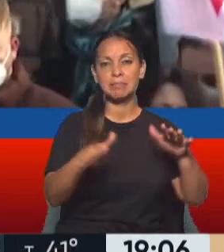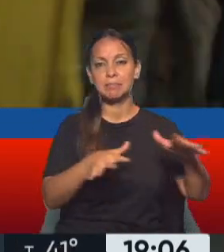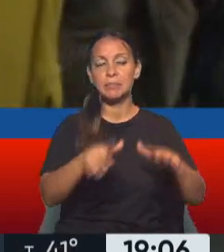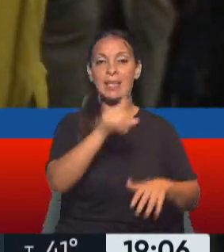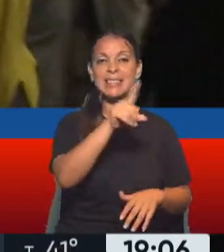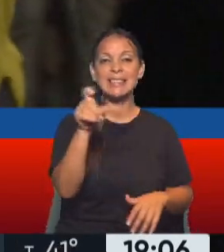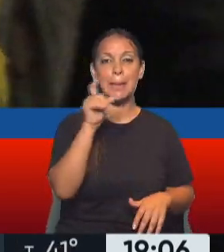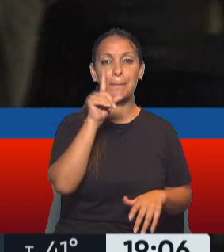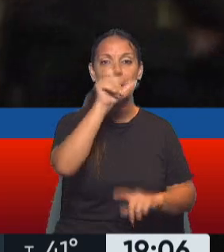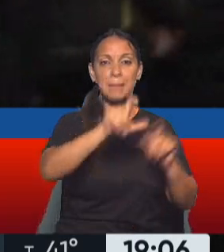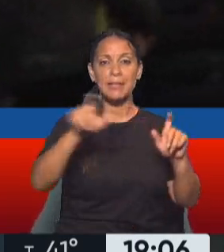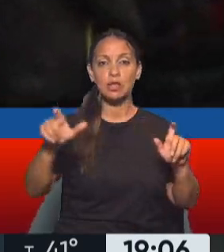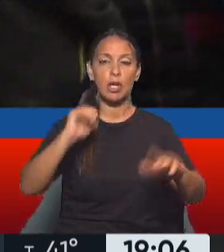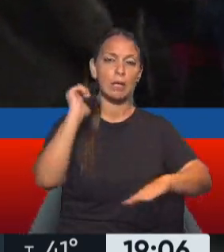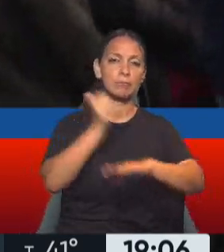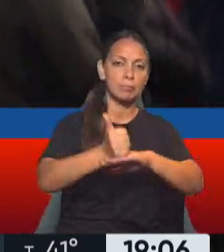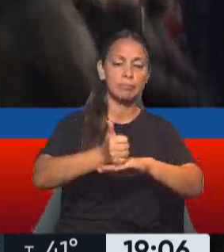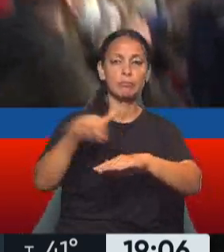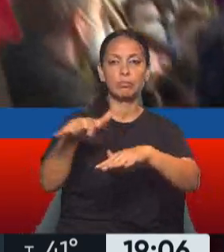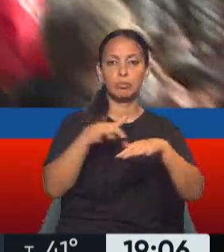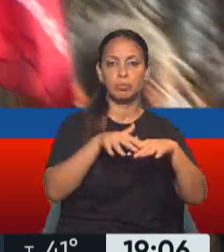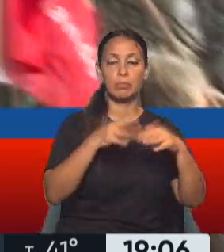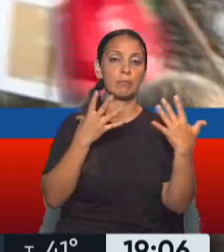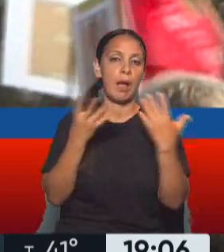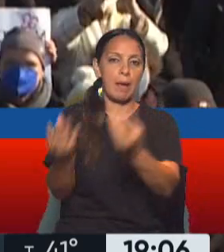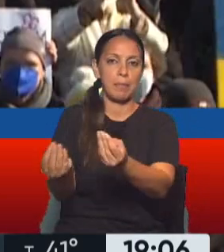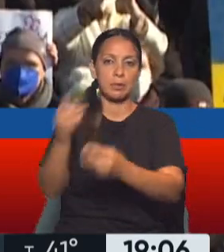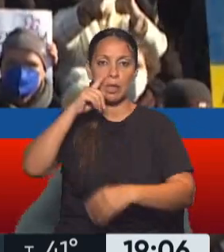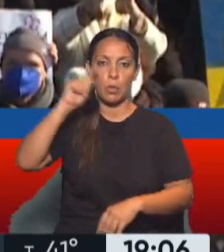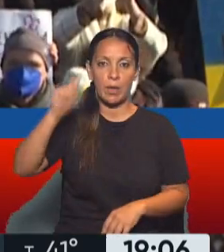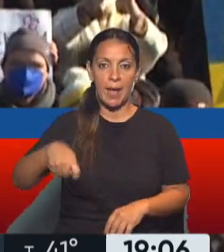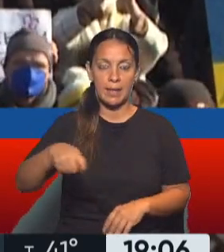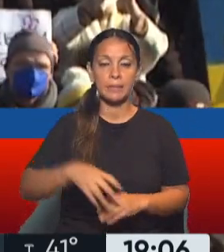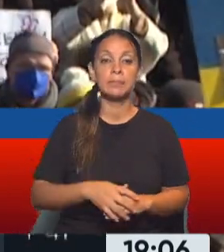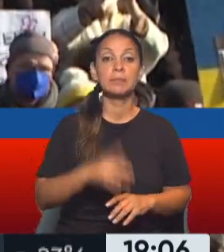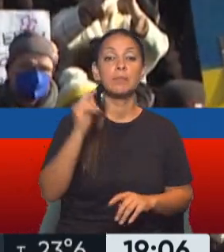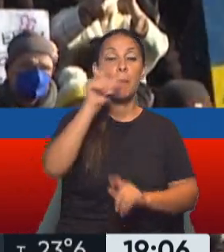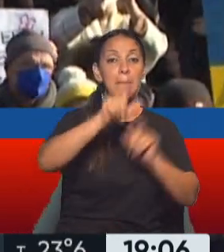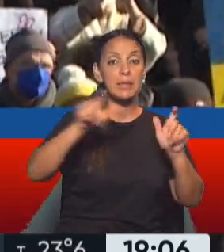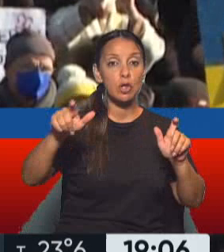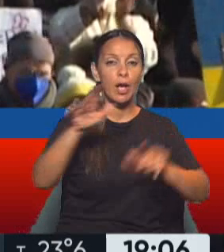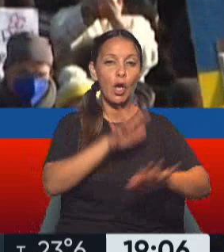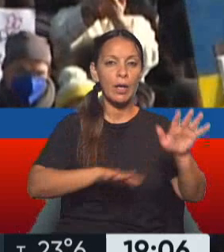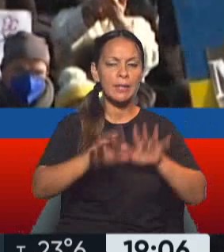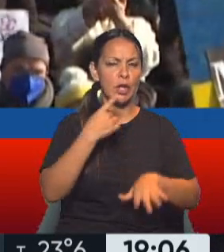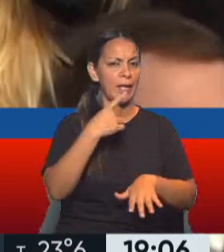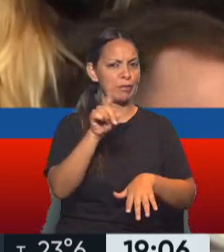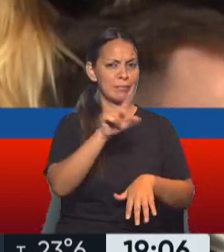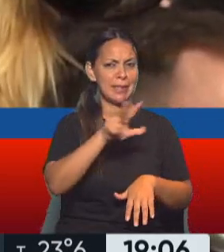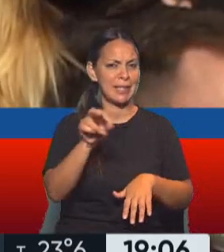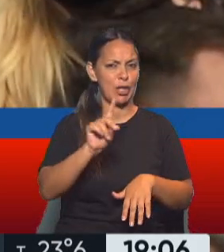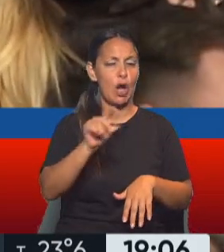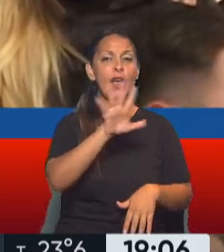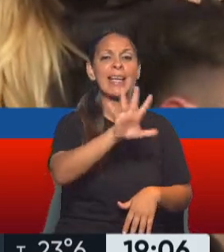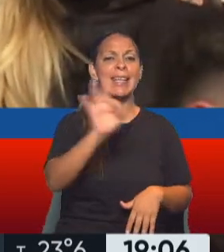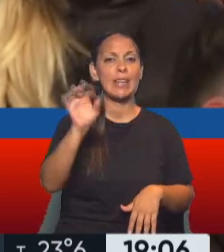se manifestaron en solidaridad con Ucrania, aunque los organizadores hablaron de 500.000 de participantes que